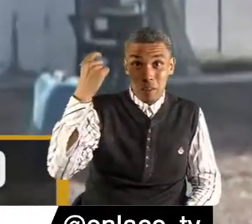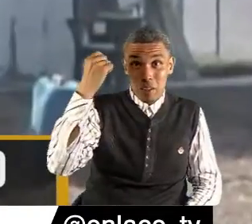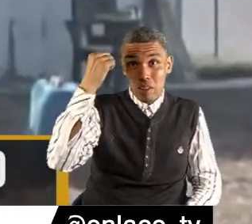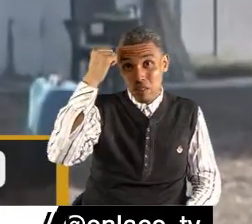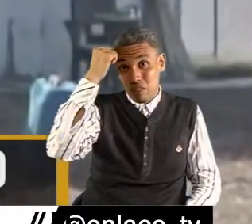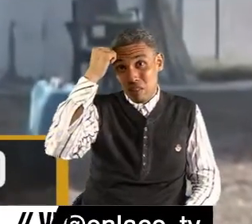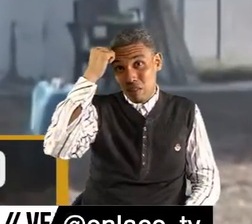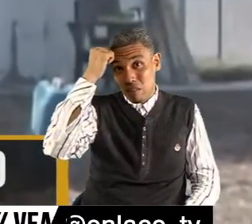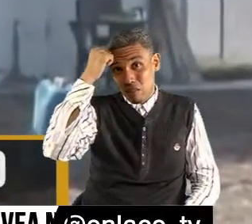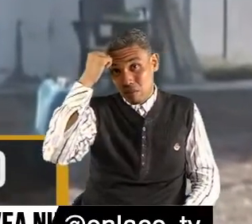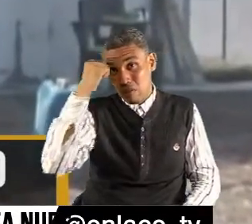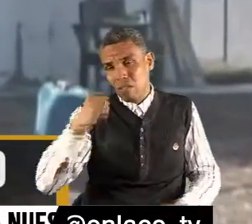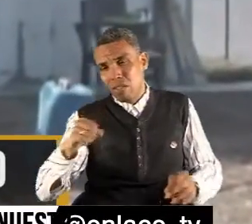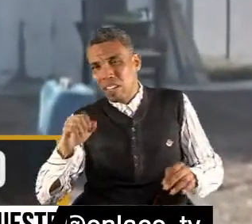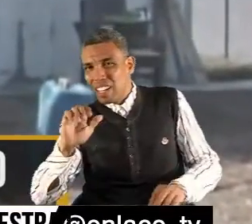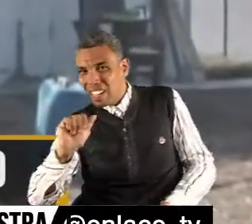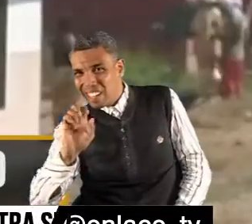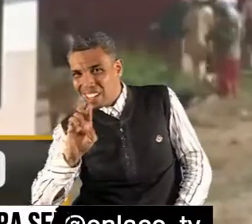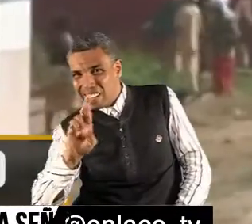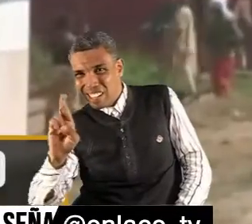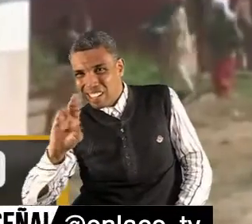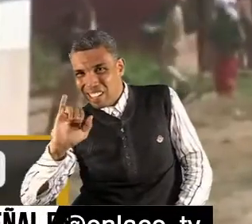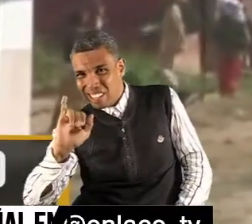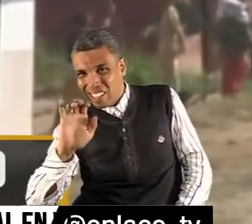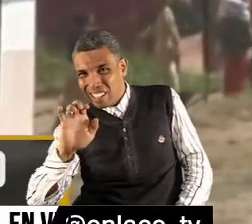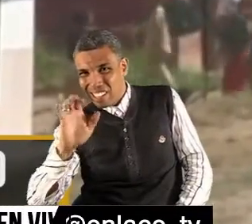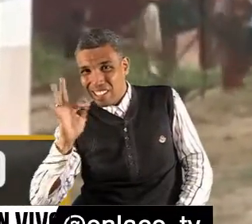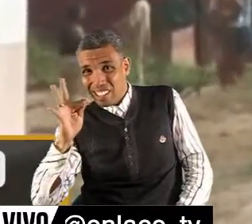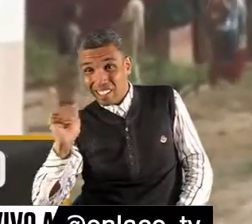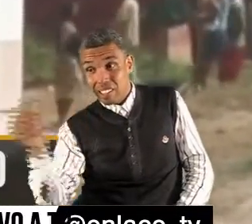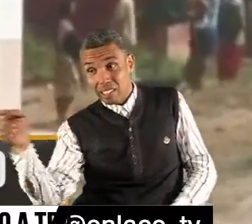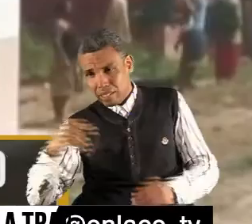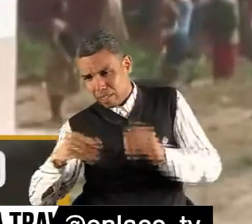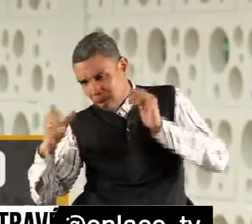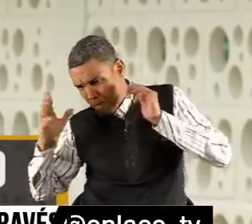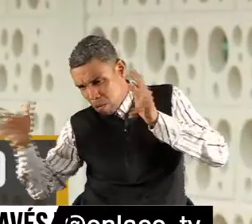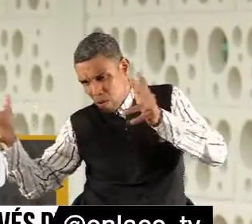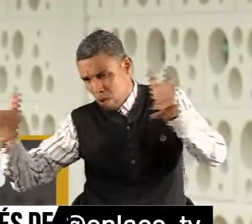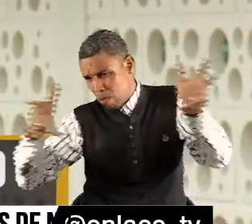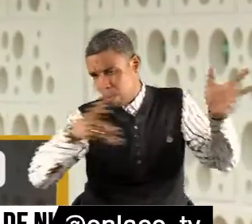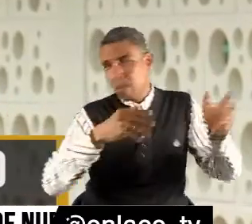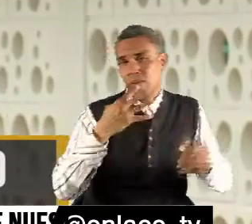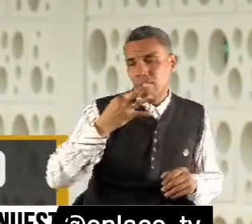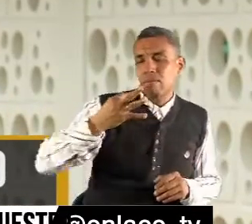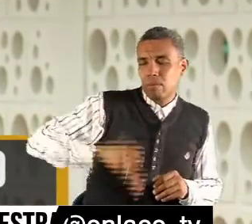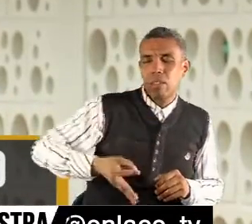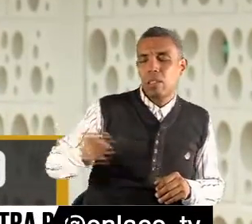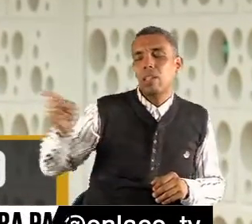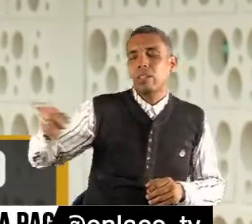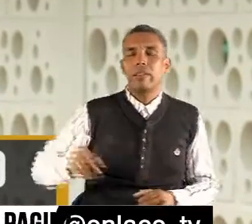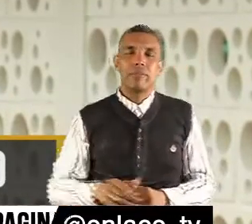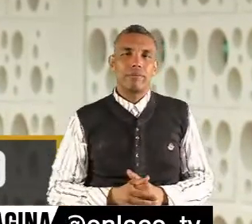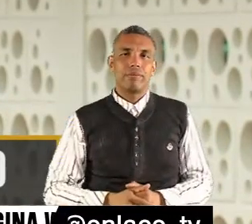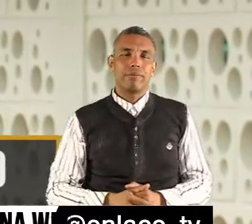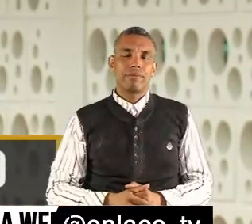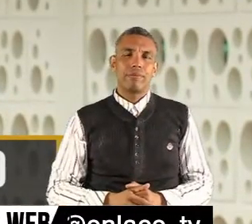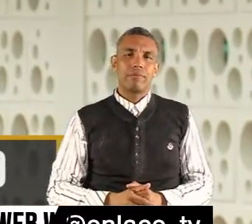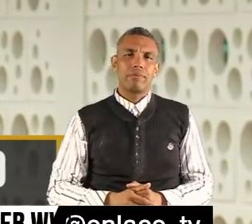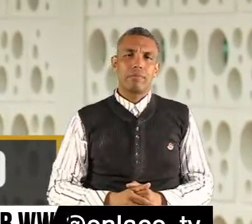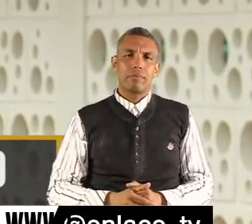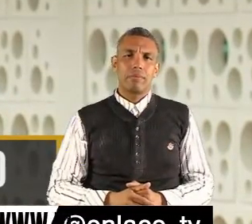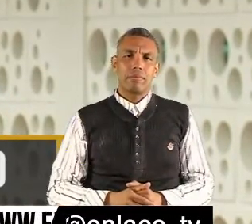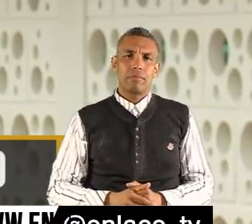Arrieta. Sí fue cierto lo que él dice. Me parece mal hecho que una persona, porque no